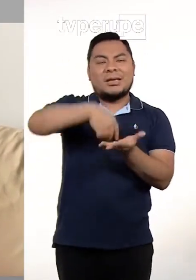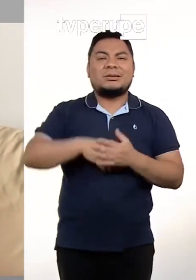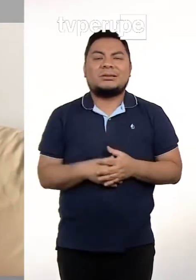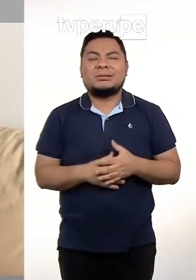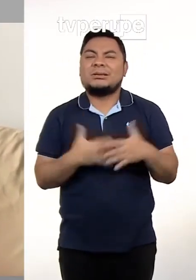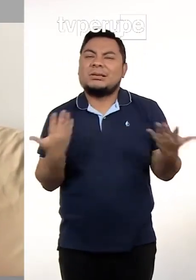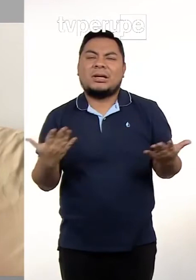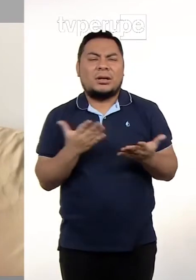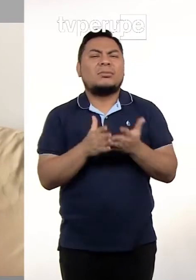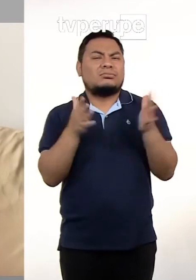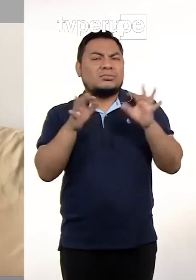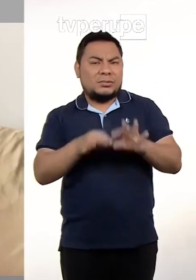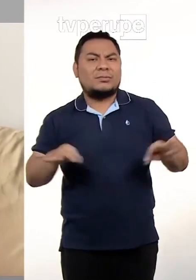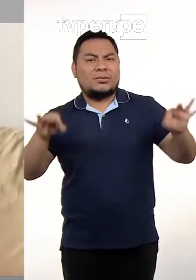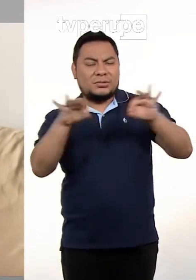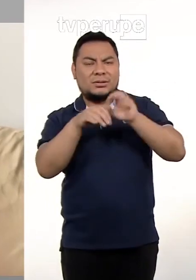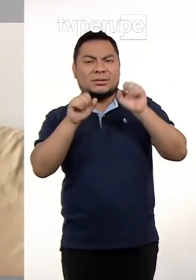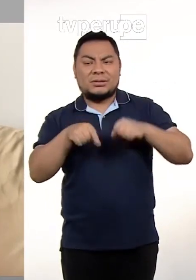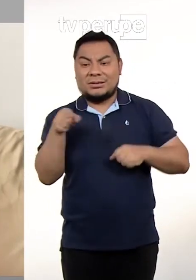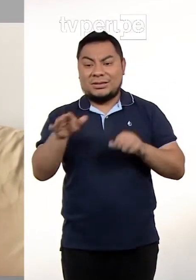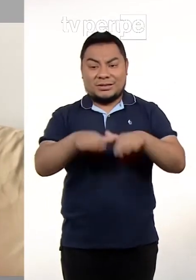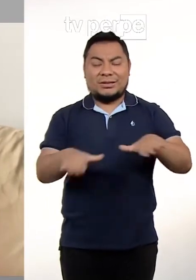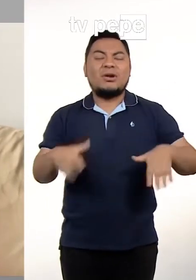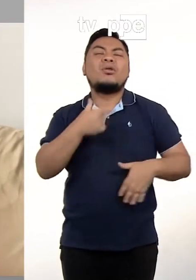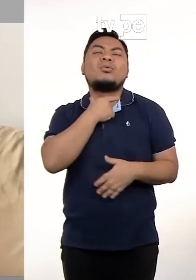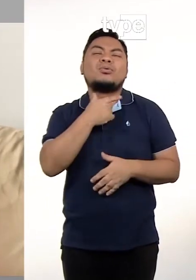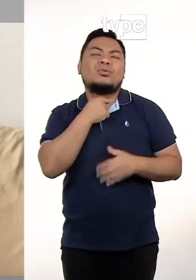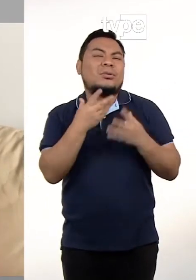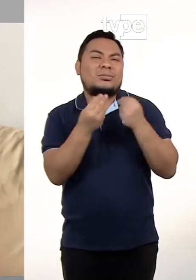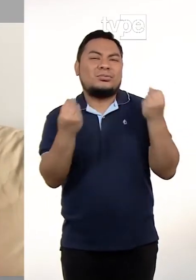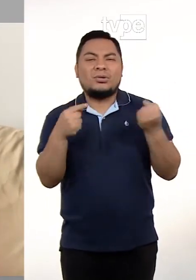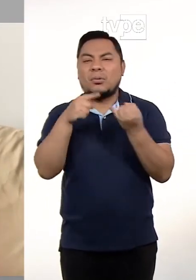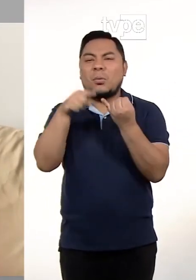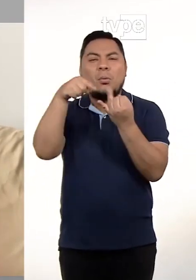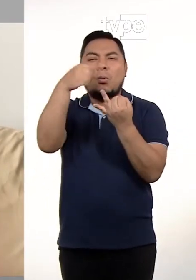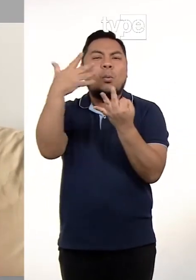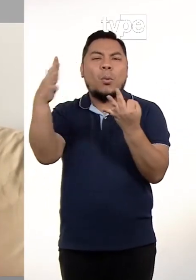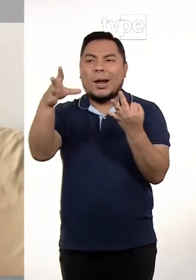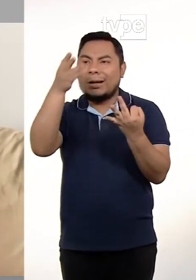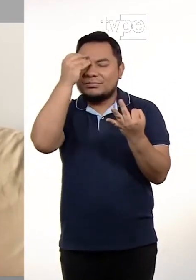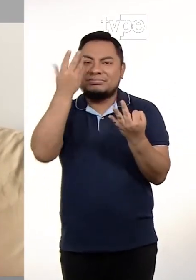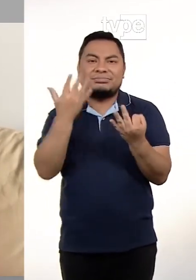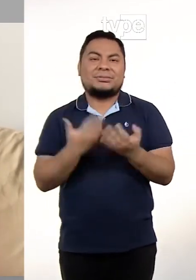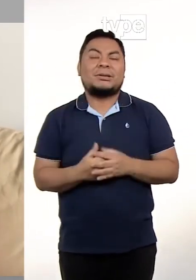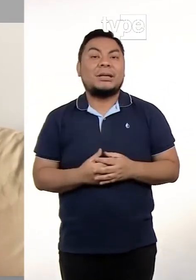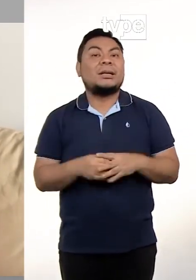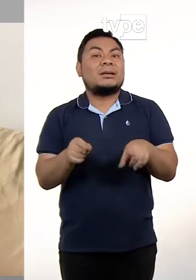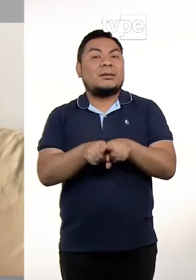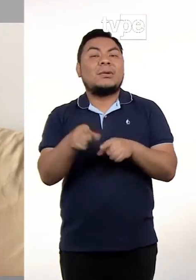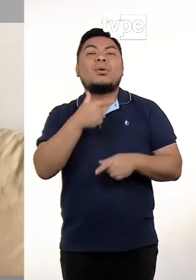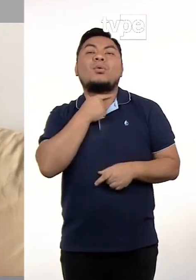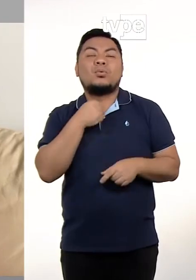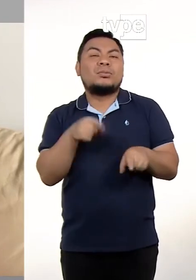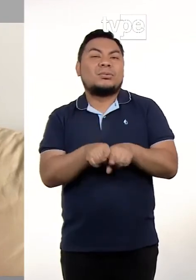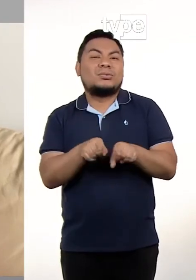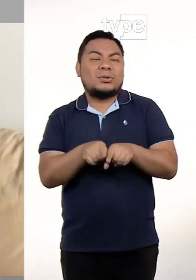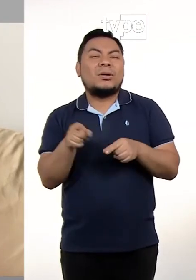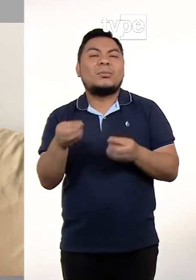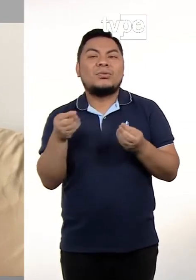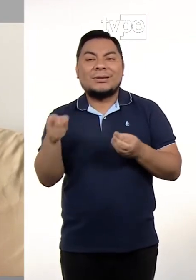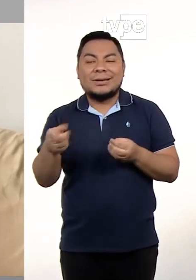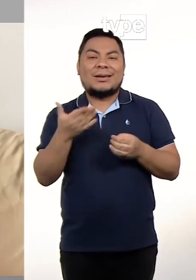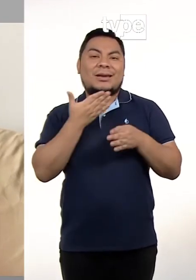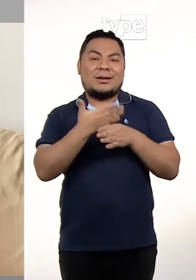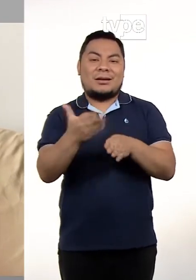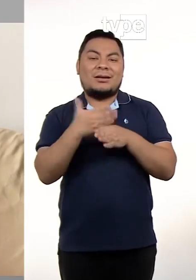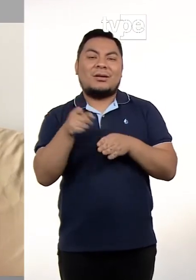danza, son sumamente importantes y a los niños les va a gustar muchísimo. Y les va a gustar muchísimo